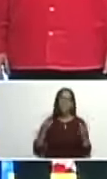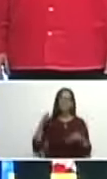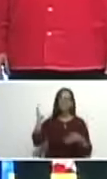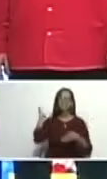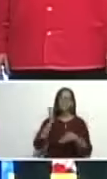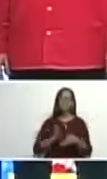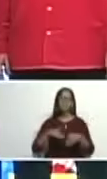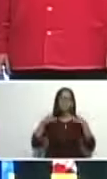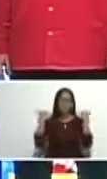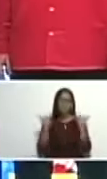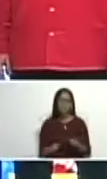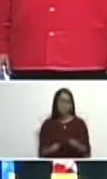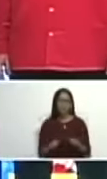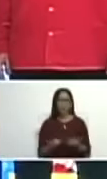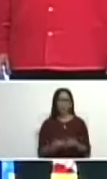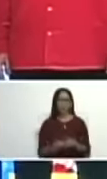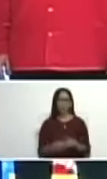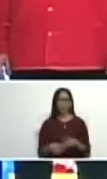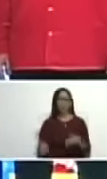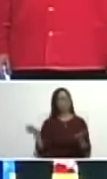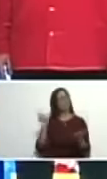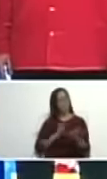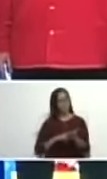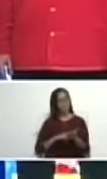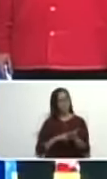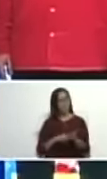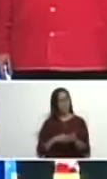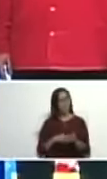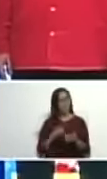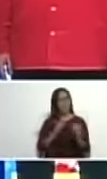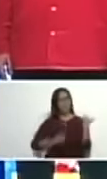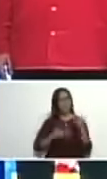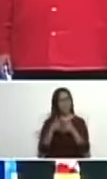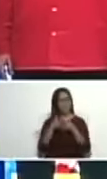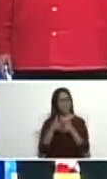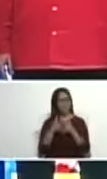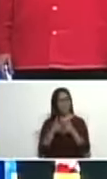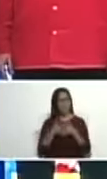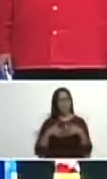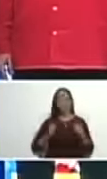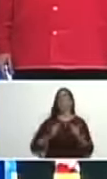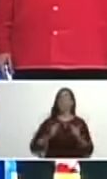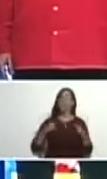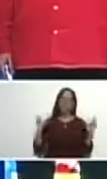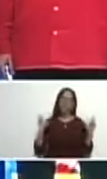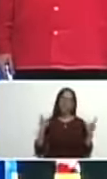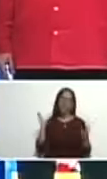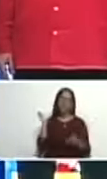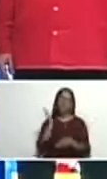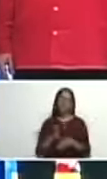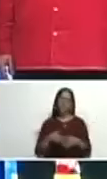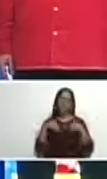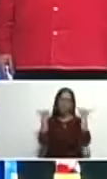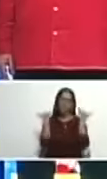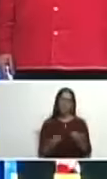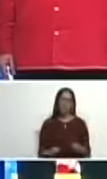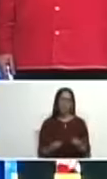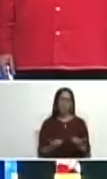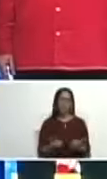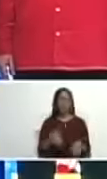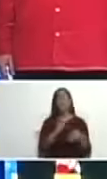now. Repitan conmigo, Biden, leave sanction now,